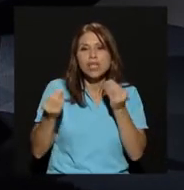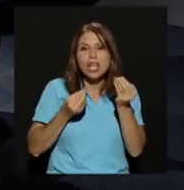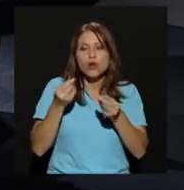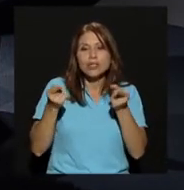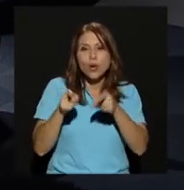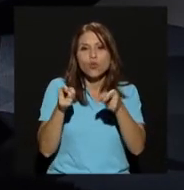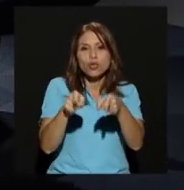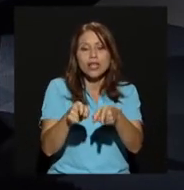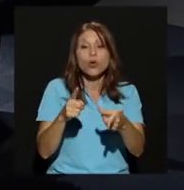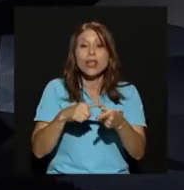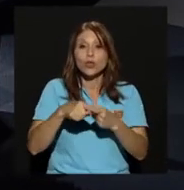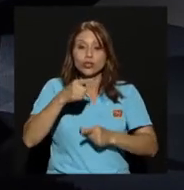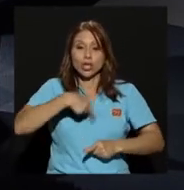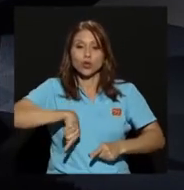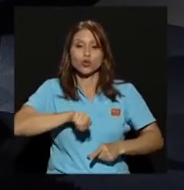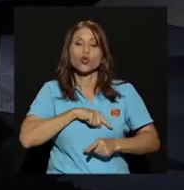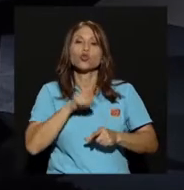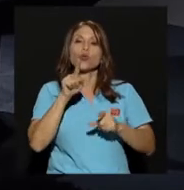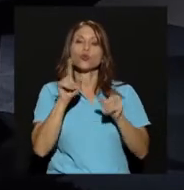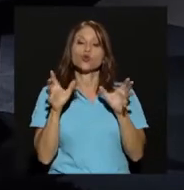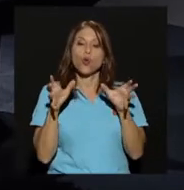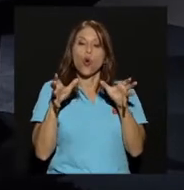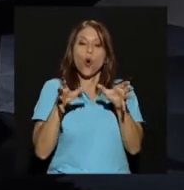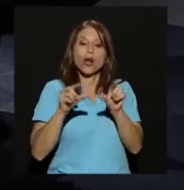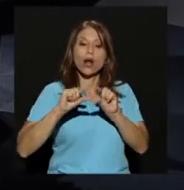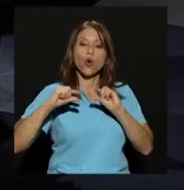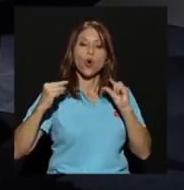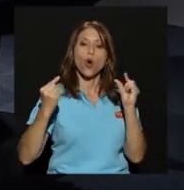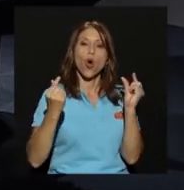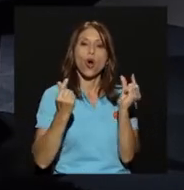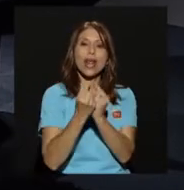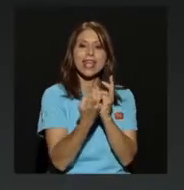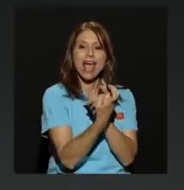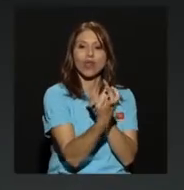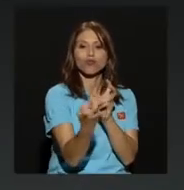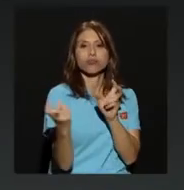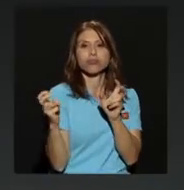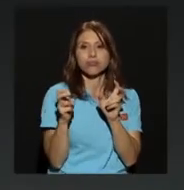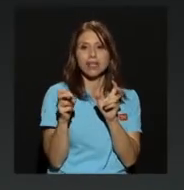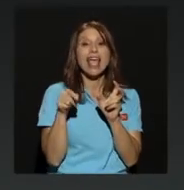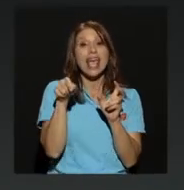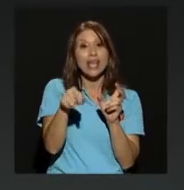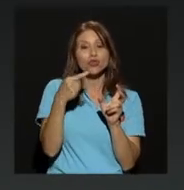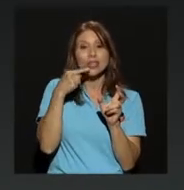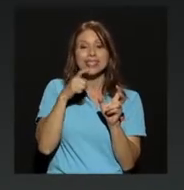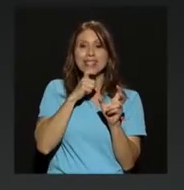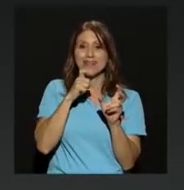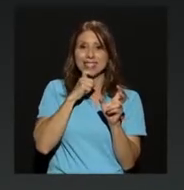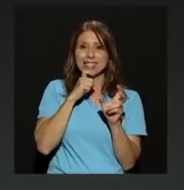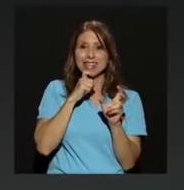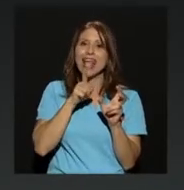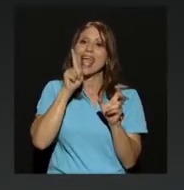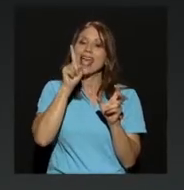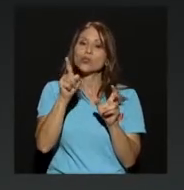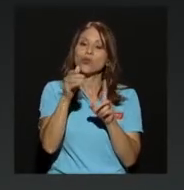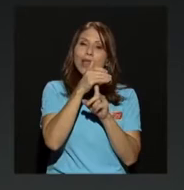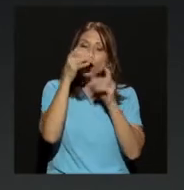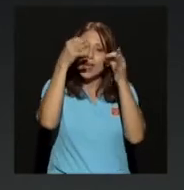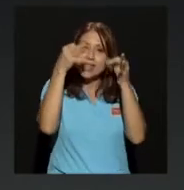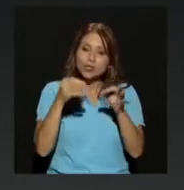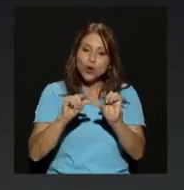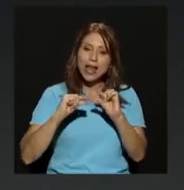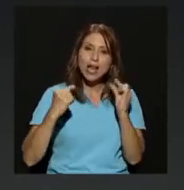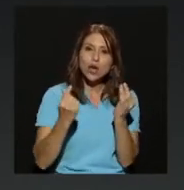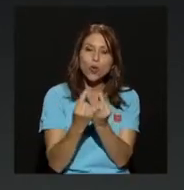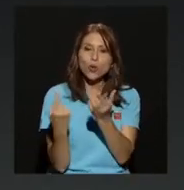Entonces, somos un órgano colegiado y eso es un poco a veces difícil, o sea, es una decisión que se toma en grupo, que se discute en